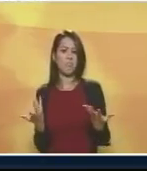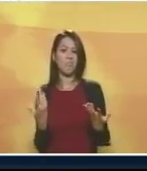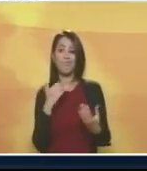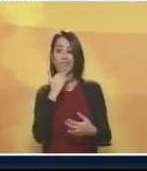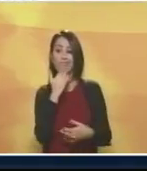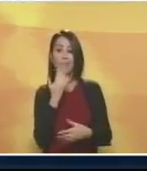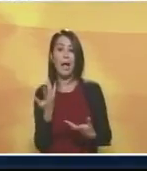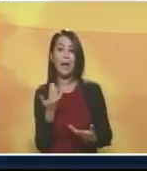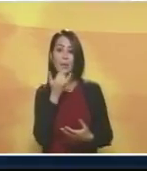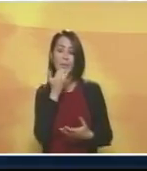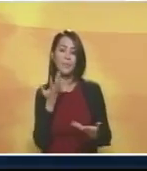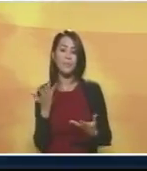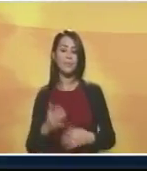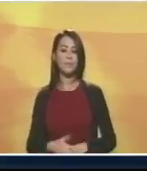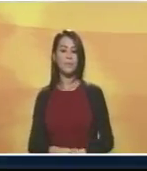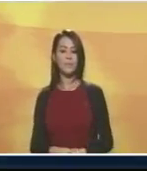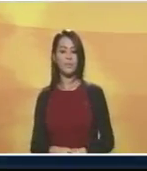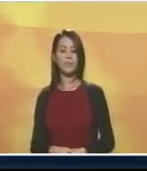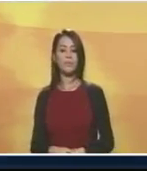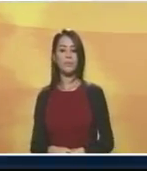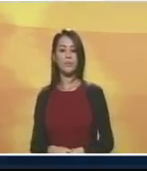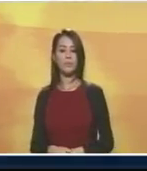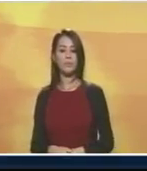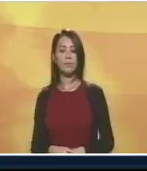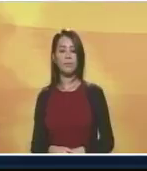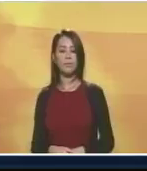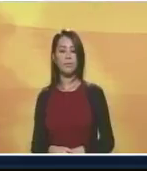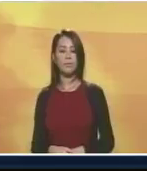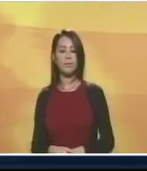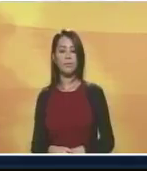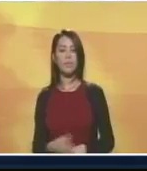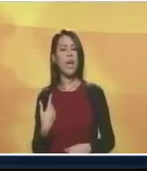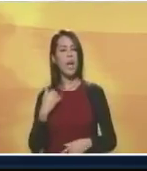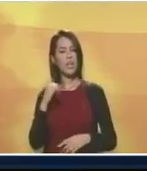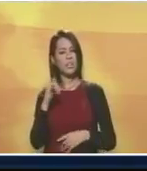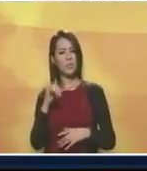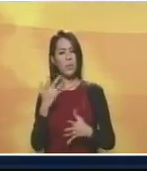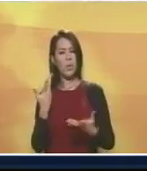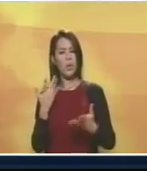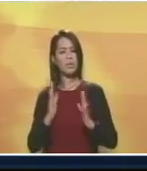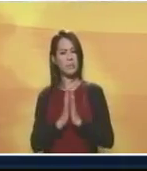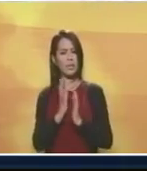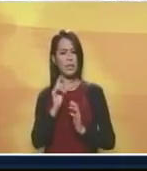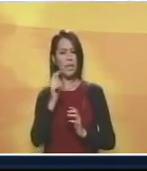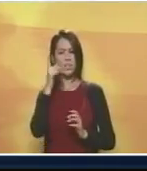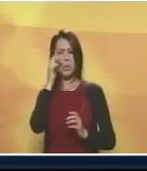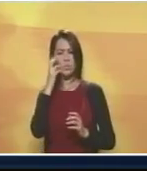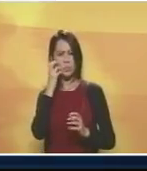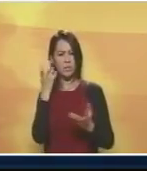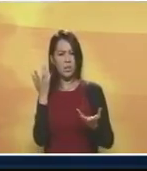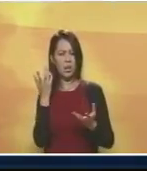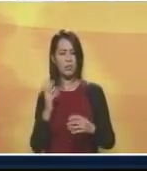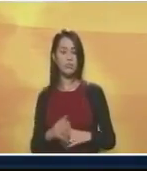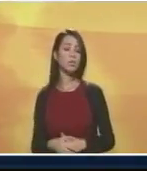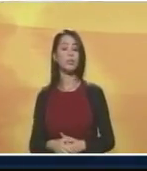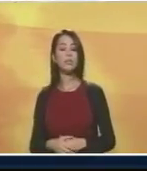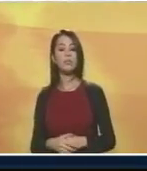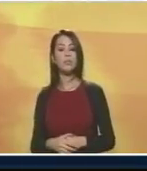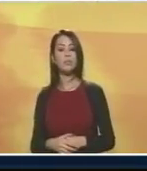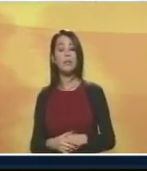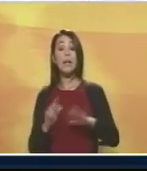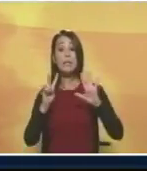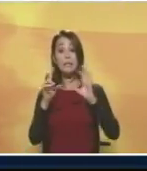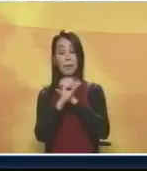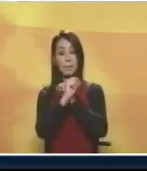falla. No sé cuál es el motivo. Lo que oí fue que hubo algo en Santa Teresa, un saboteo. Salí de las 7